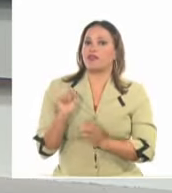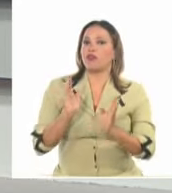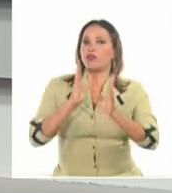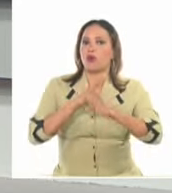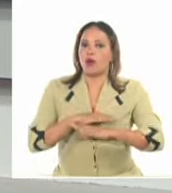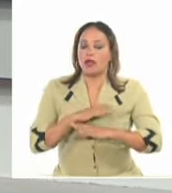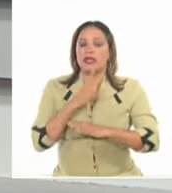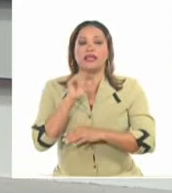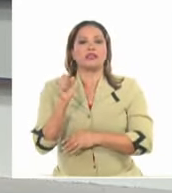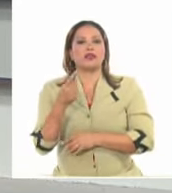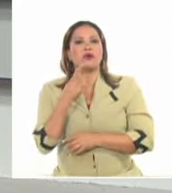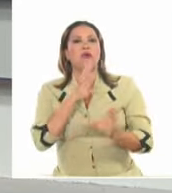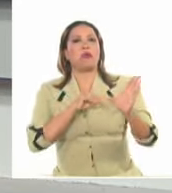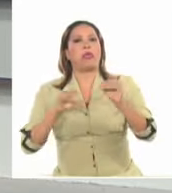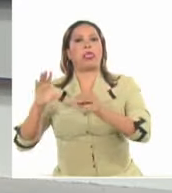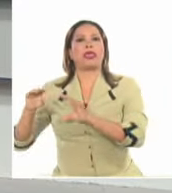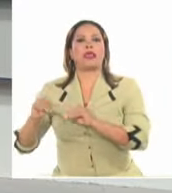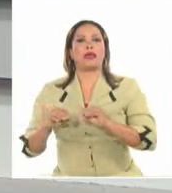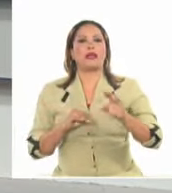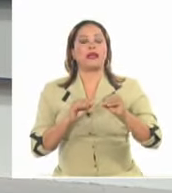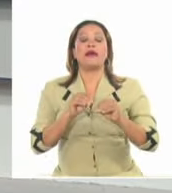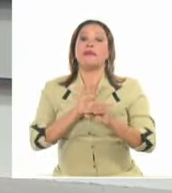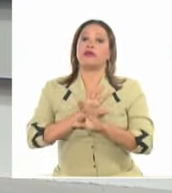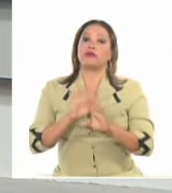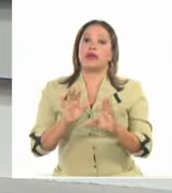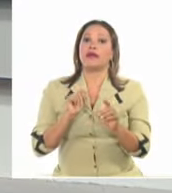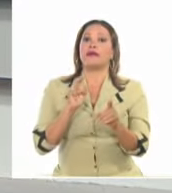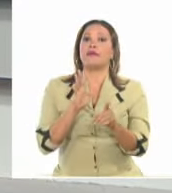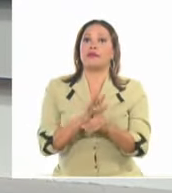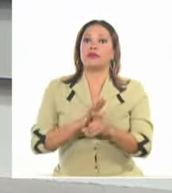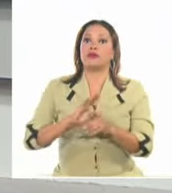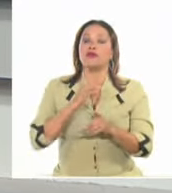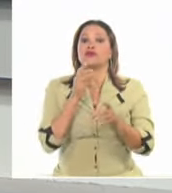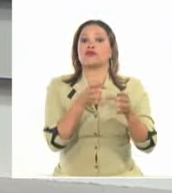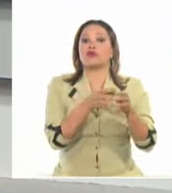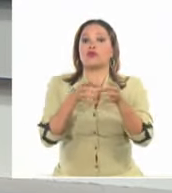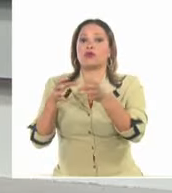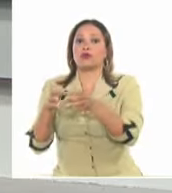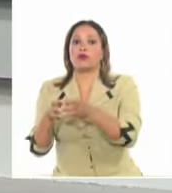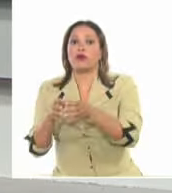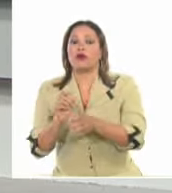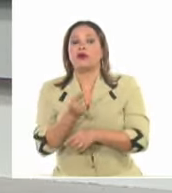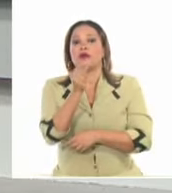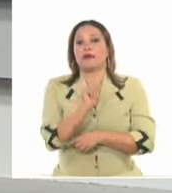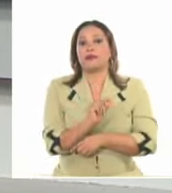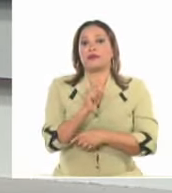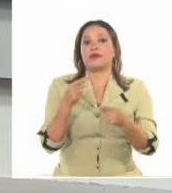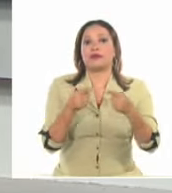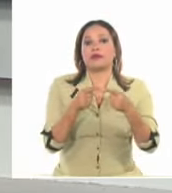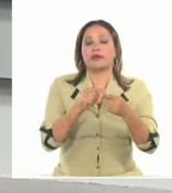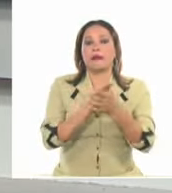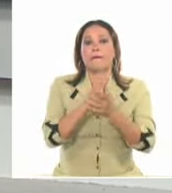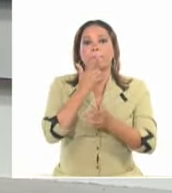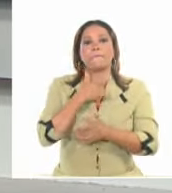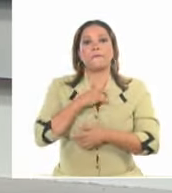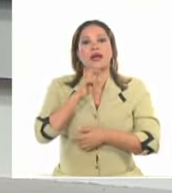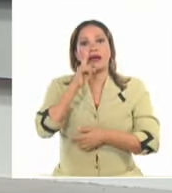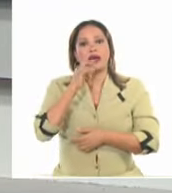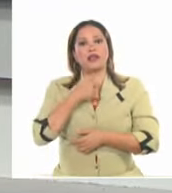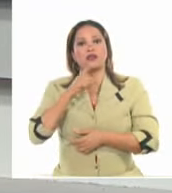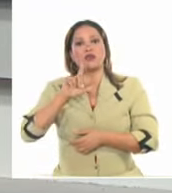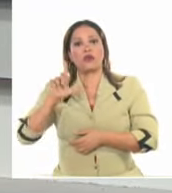de adultos, que ya empezó con descalificaciones a dos bandas, un viejo y consagrado opositor como Manuel Rosales, que fue